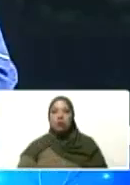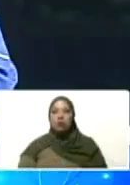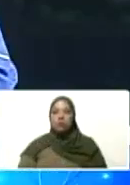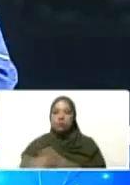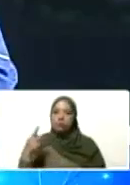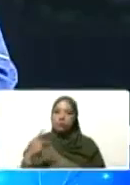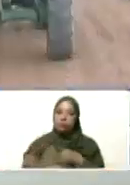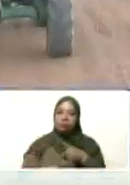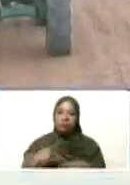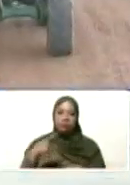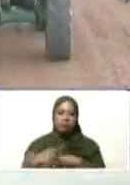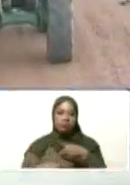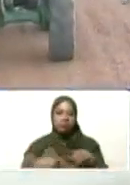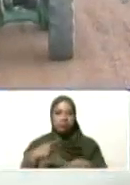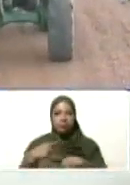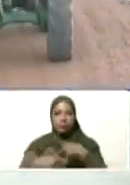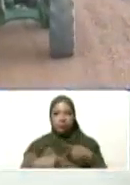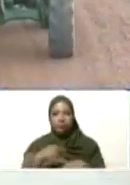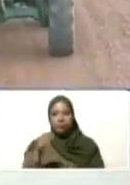producción